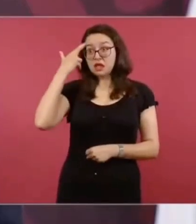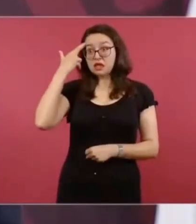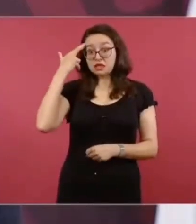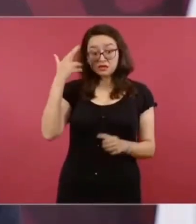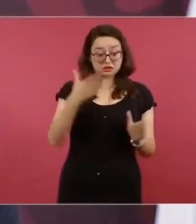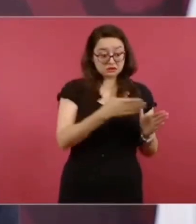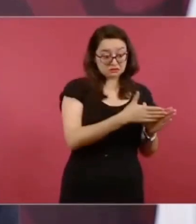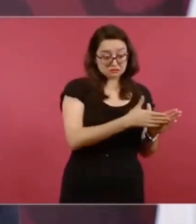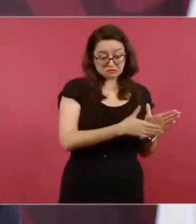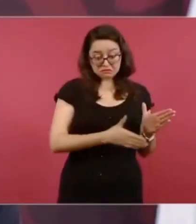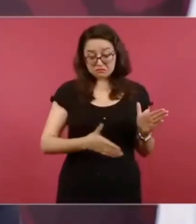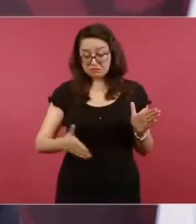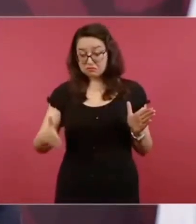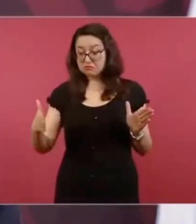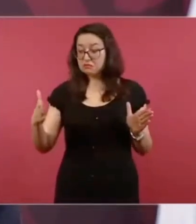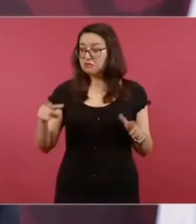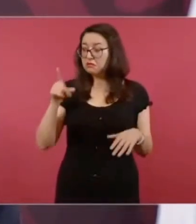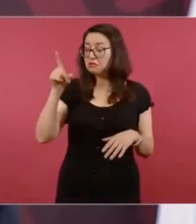En 3